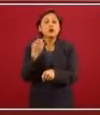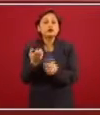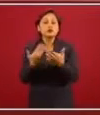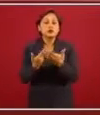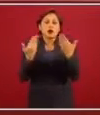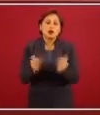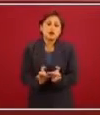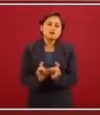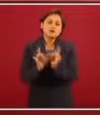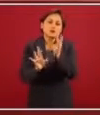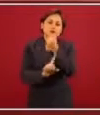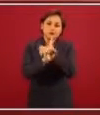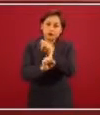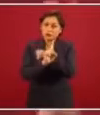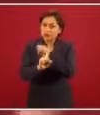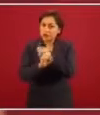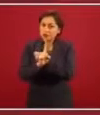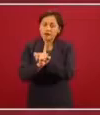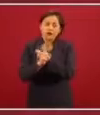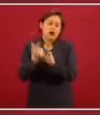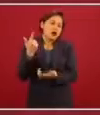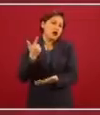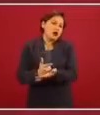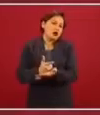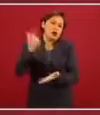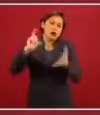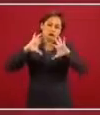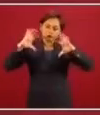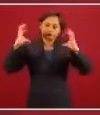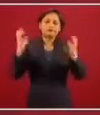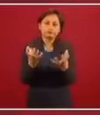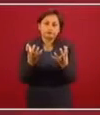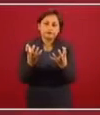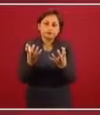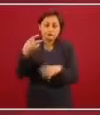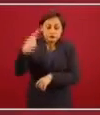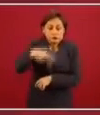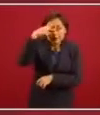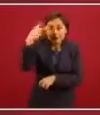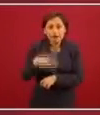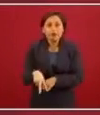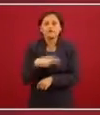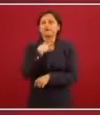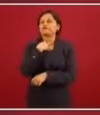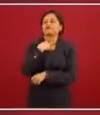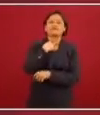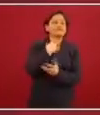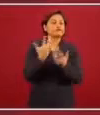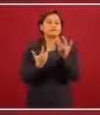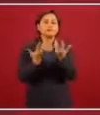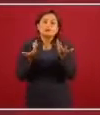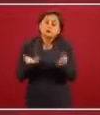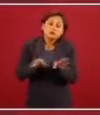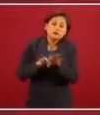evento inesperado, un evento de esta magnitud mundial, hay que trabajar con lo que hay y hay que hacer el mejor